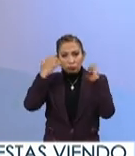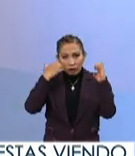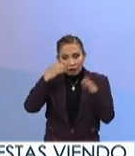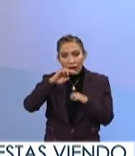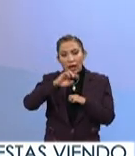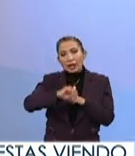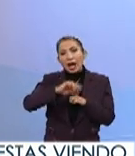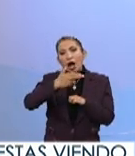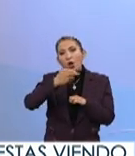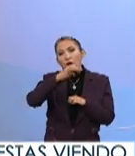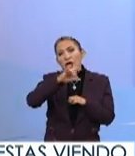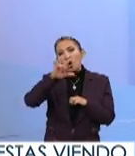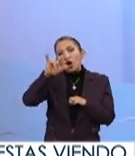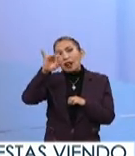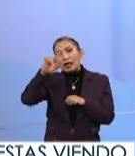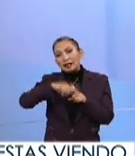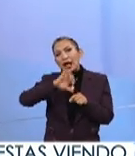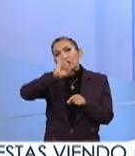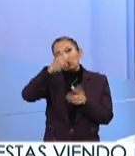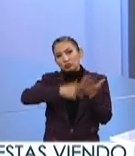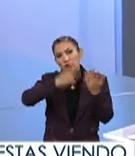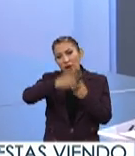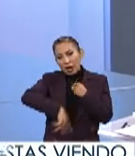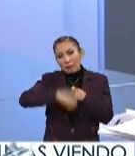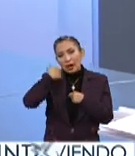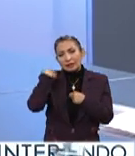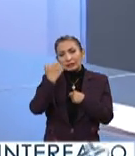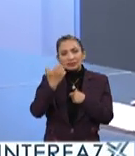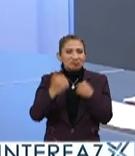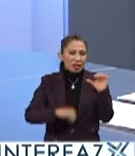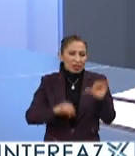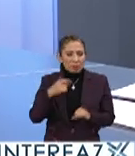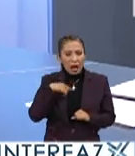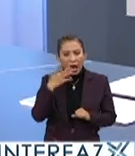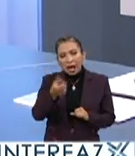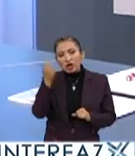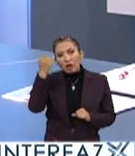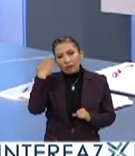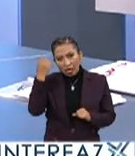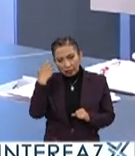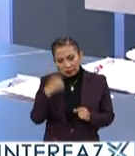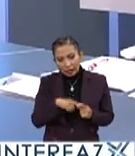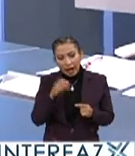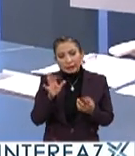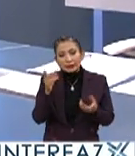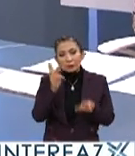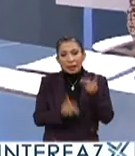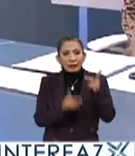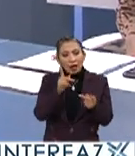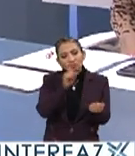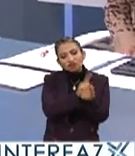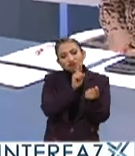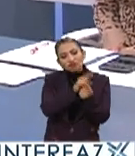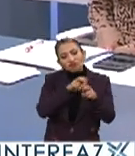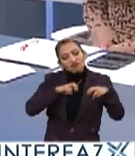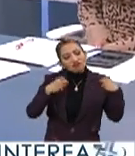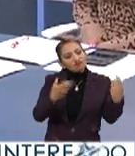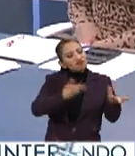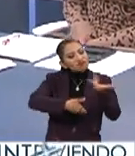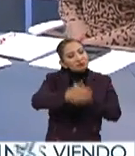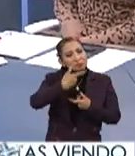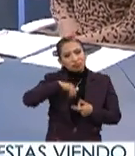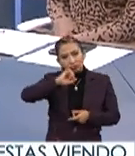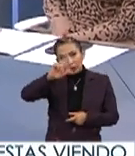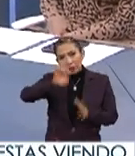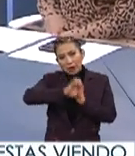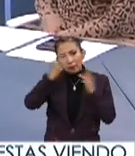de Nahui-Olin, tenemos una serie de programas académicos, específicamente una serie de conferencias. Charlas son conversatorios donde